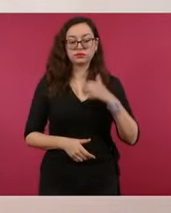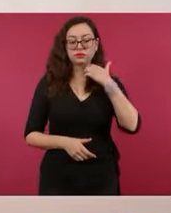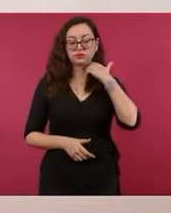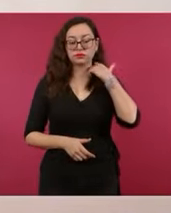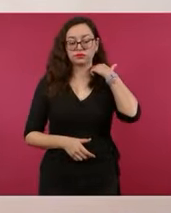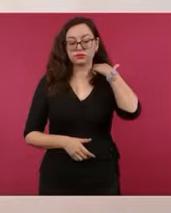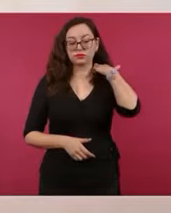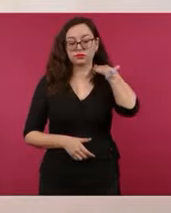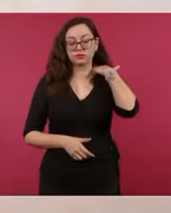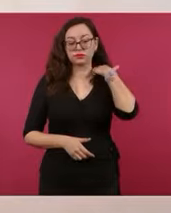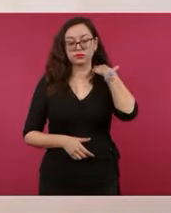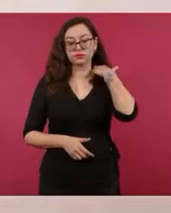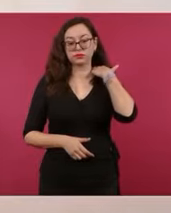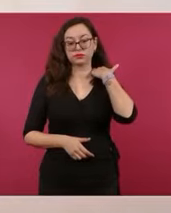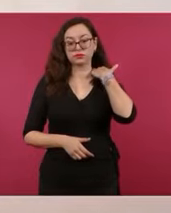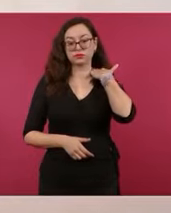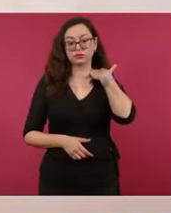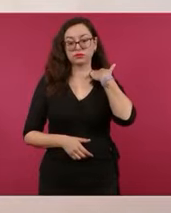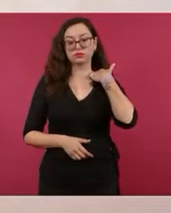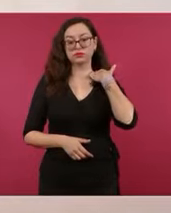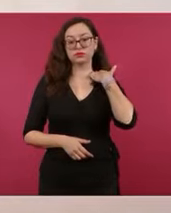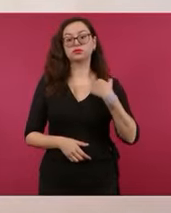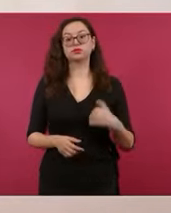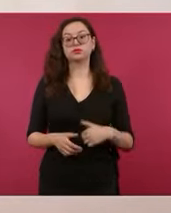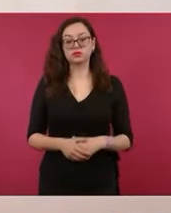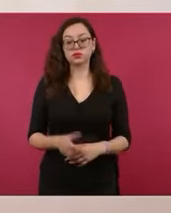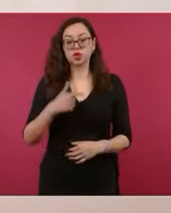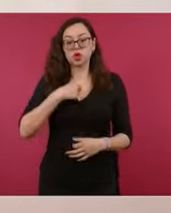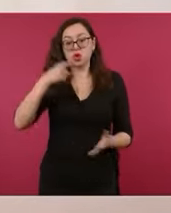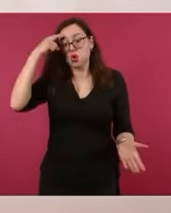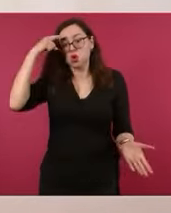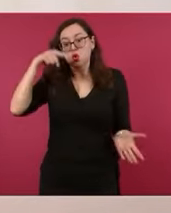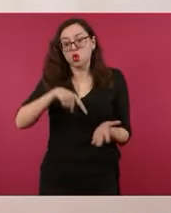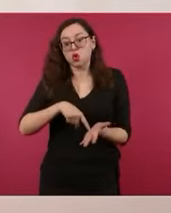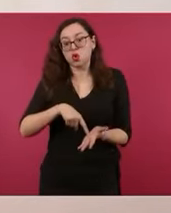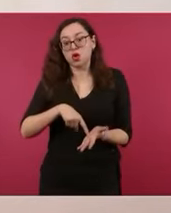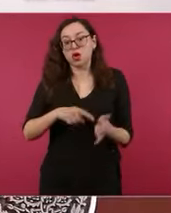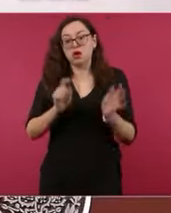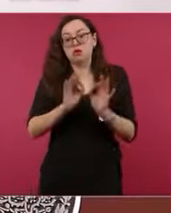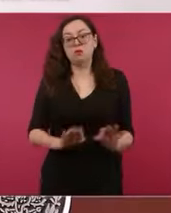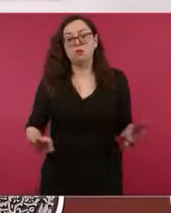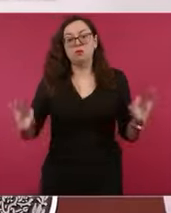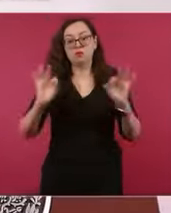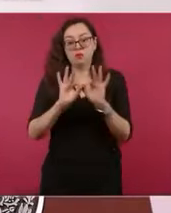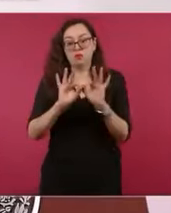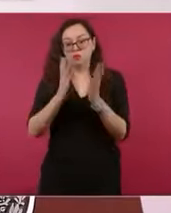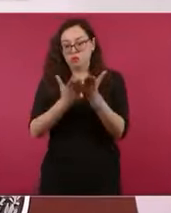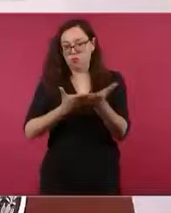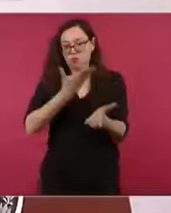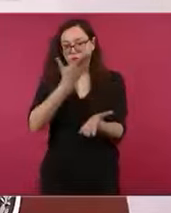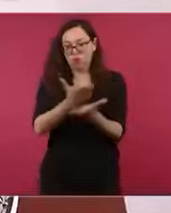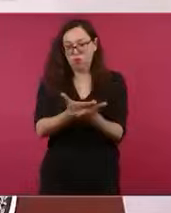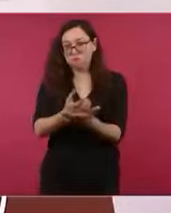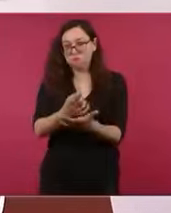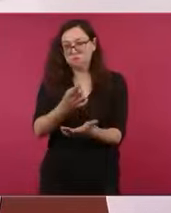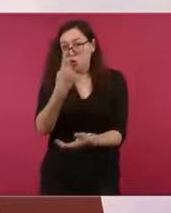creo que una propuesta, no la única, ni es un asunto